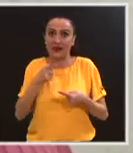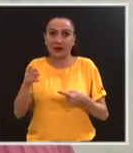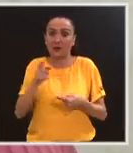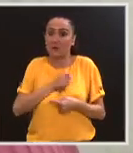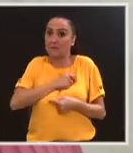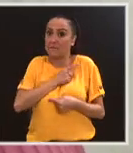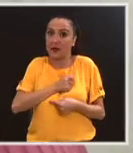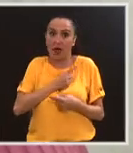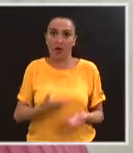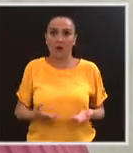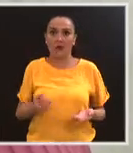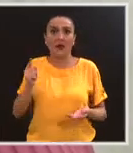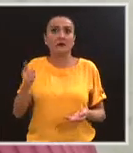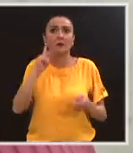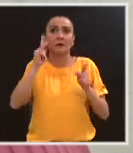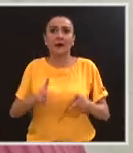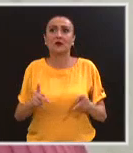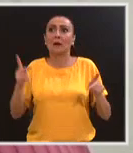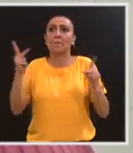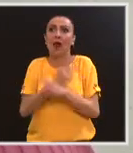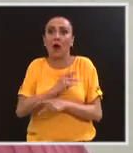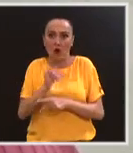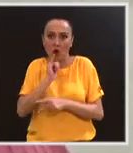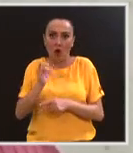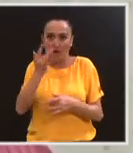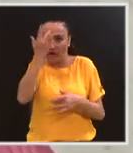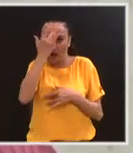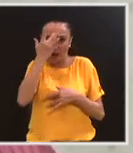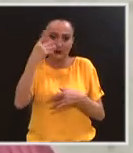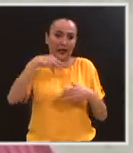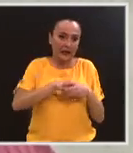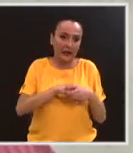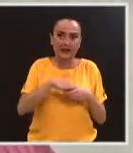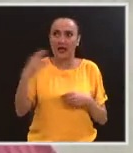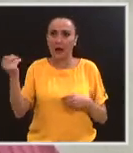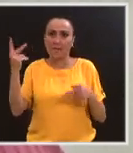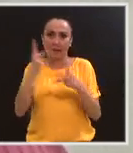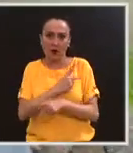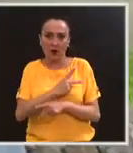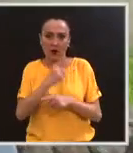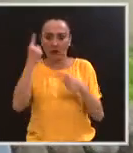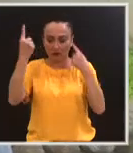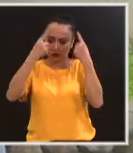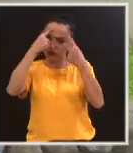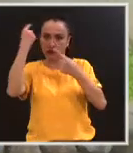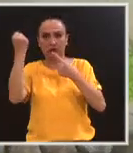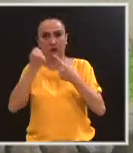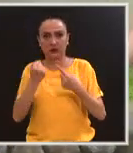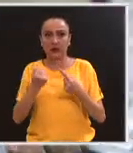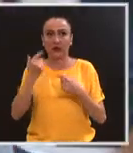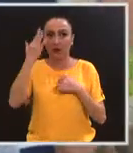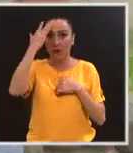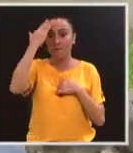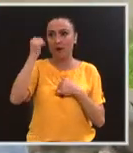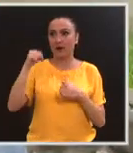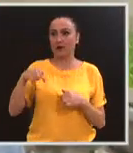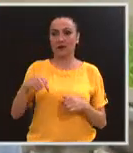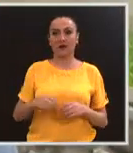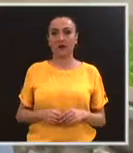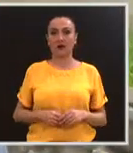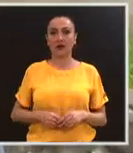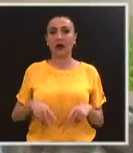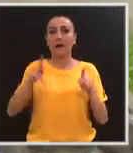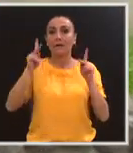pecado Aquí la gente sale va pior de como entra enfermos delirando es preocupante Ah porque aquí la